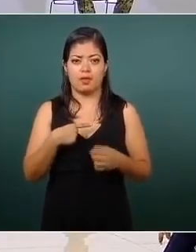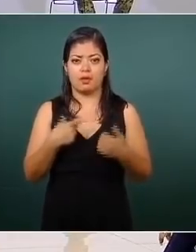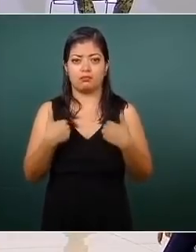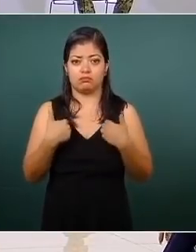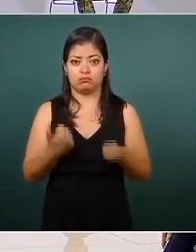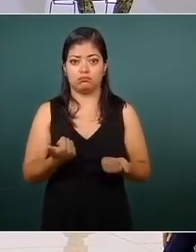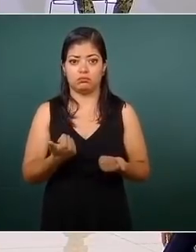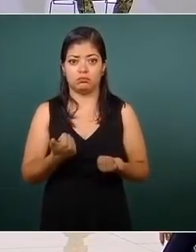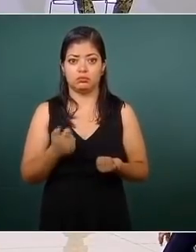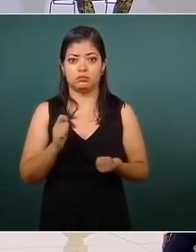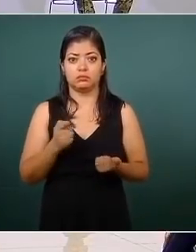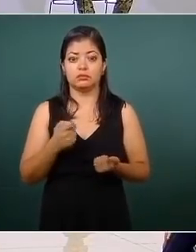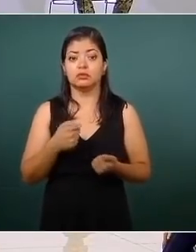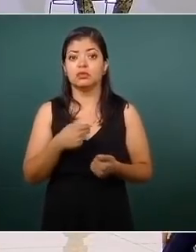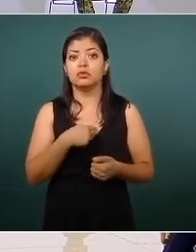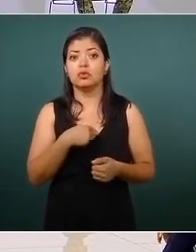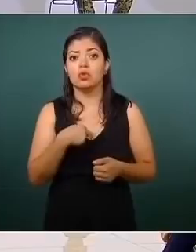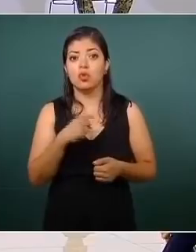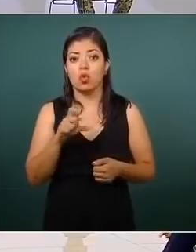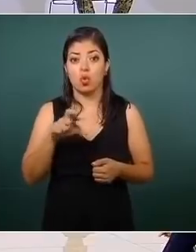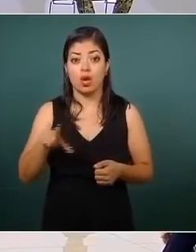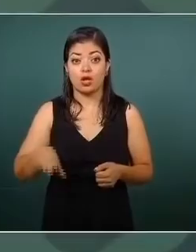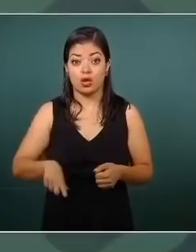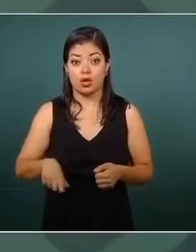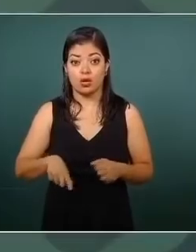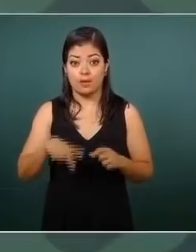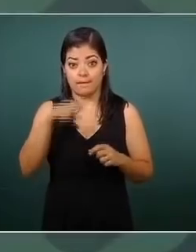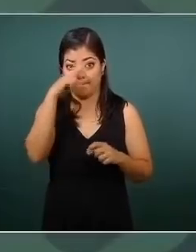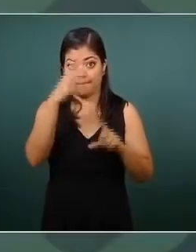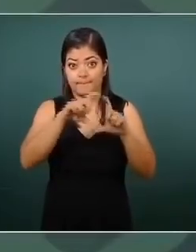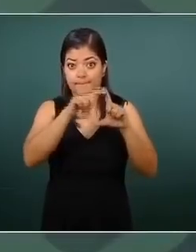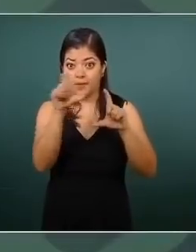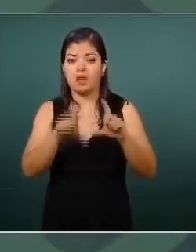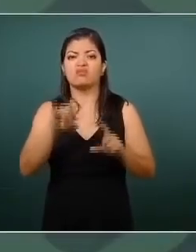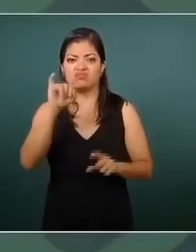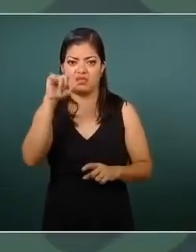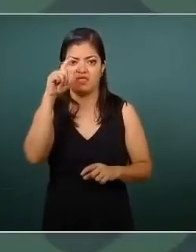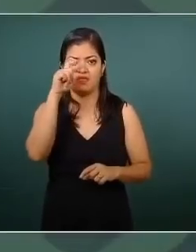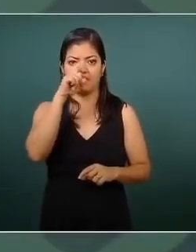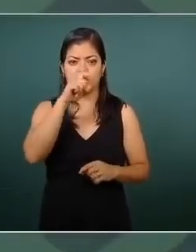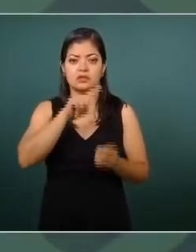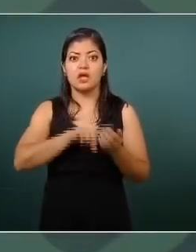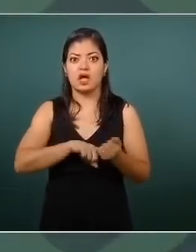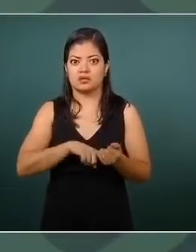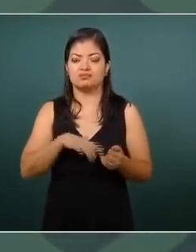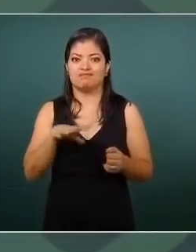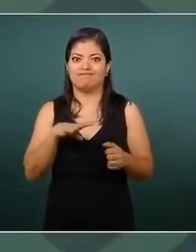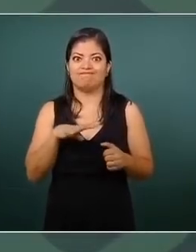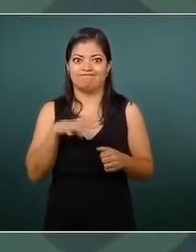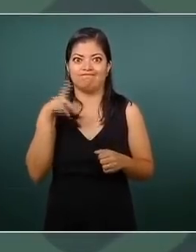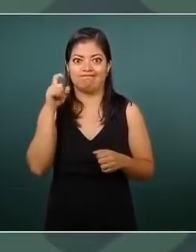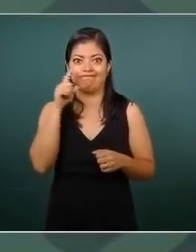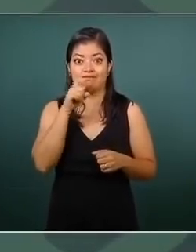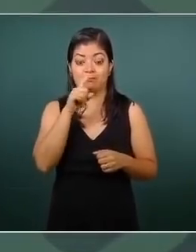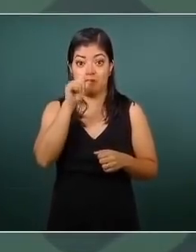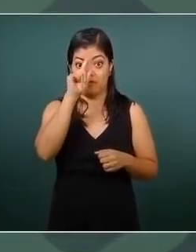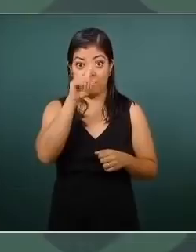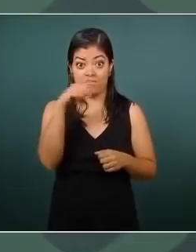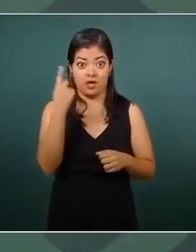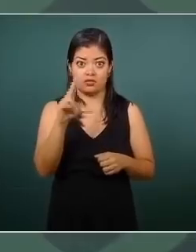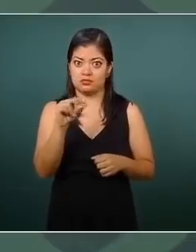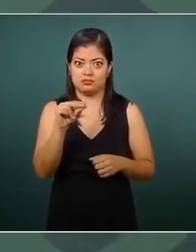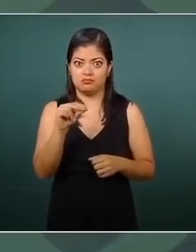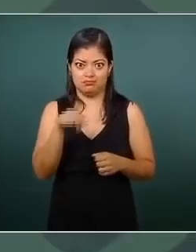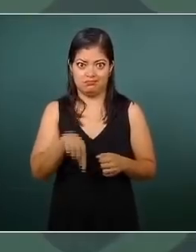que entendemos es que con el gobierno de la República puede haber momentos difíciles, hay momentos de tensión. No fue fácil lo que se vivió en esos